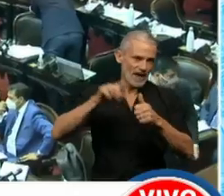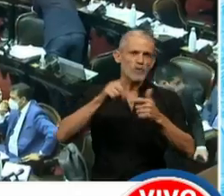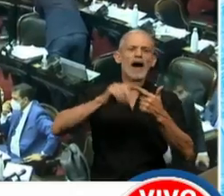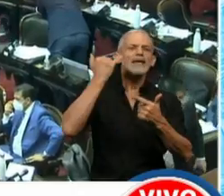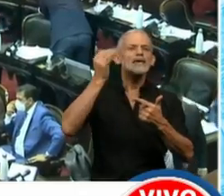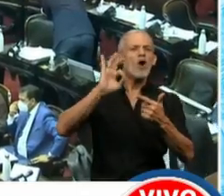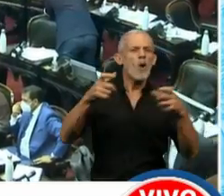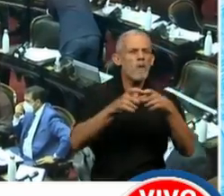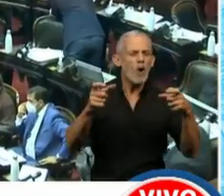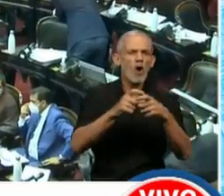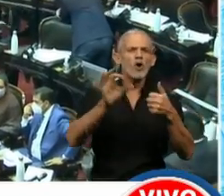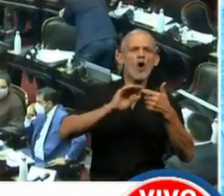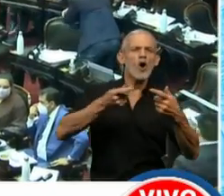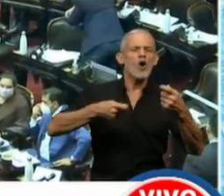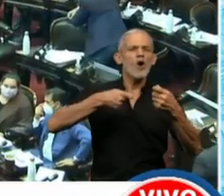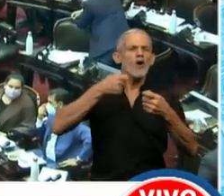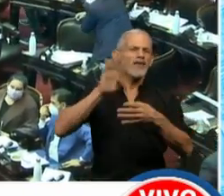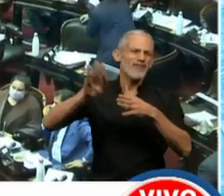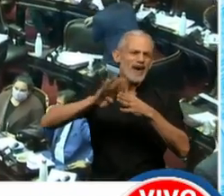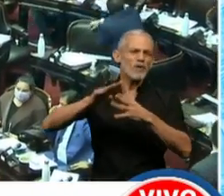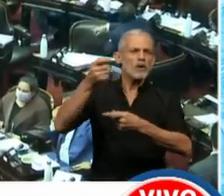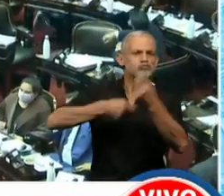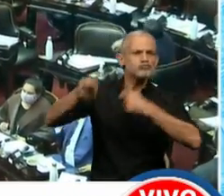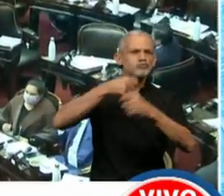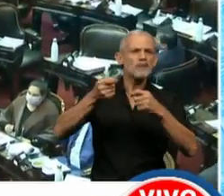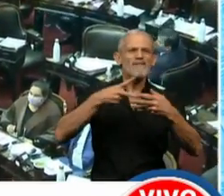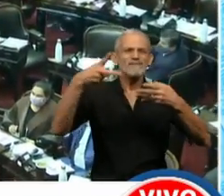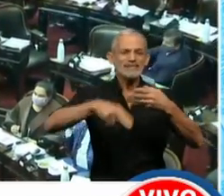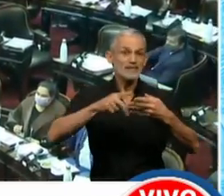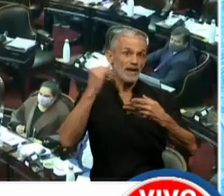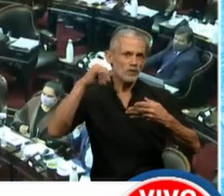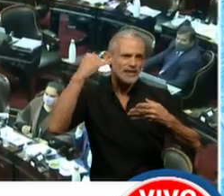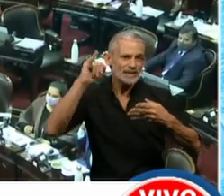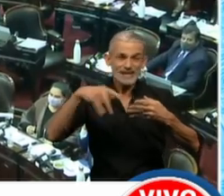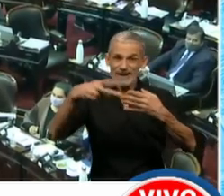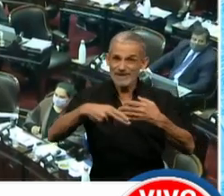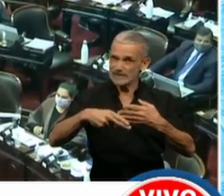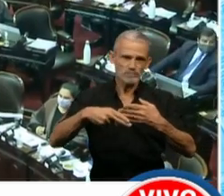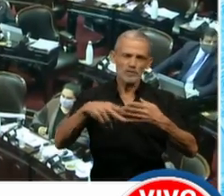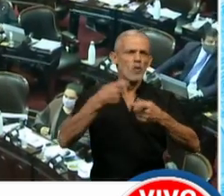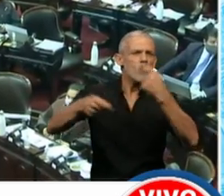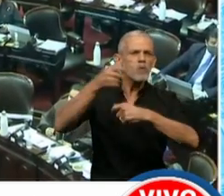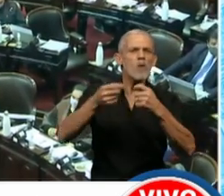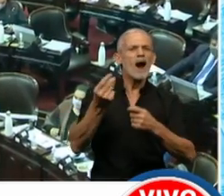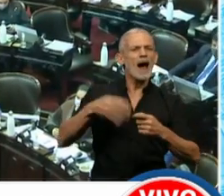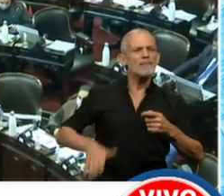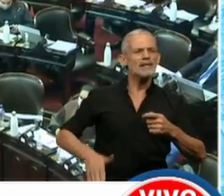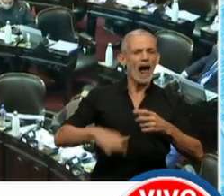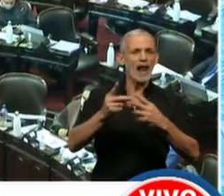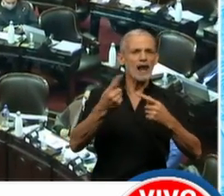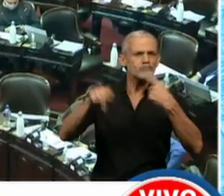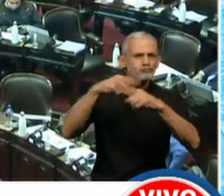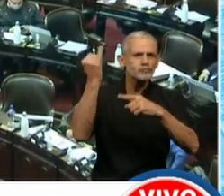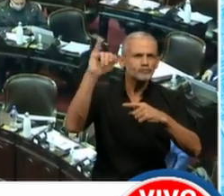canjes o reestructuraciones de los servicios de vencimiento de intereses y amortizaciones de capital de